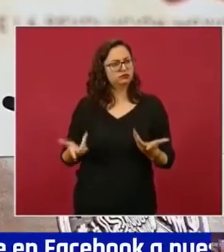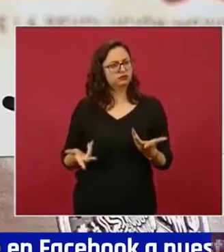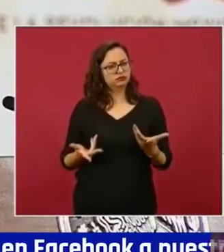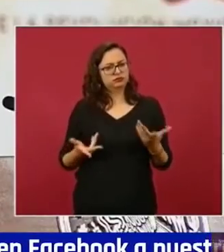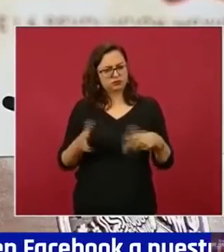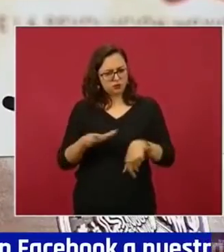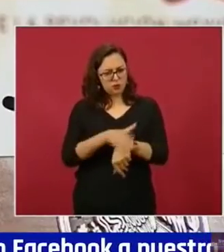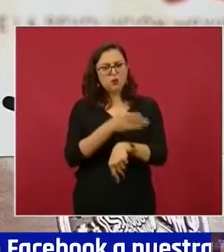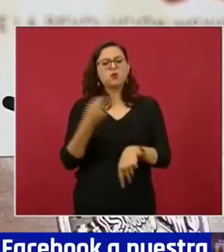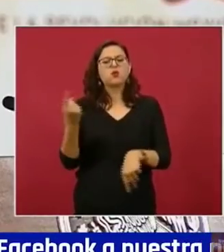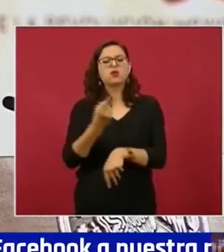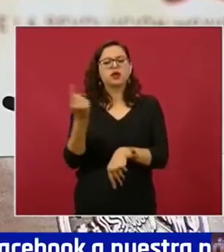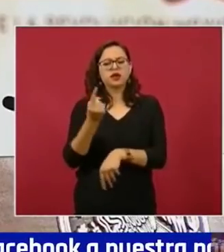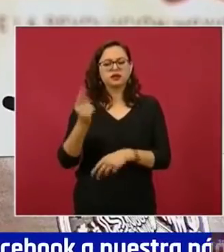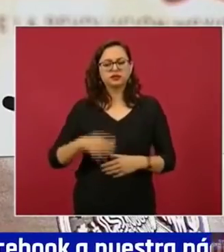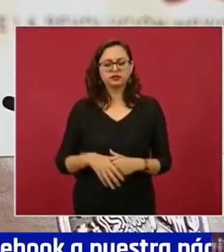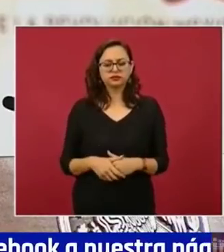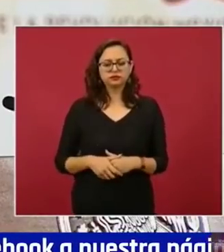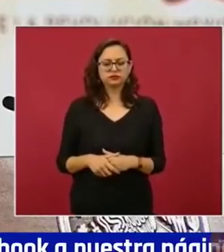opositoras, ¿sí?,